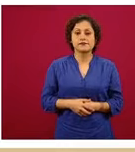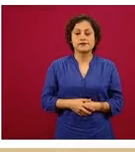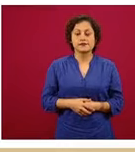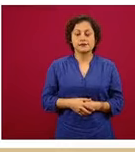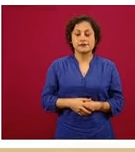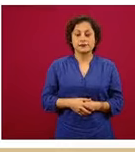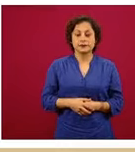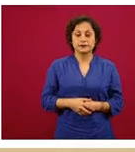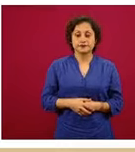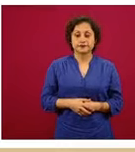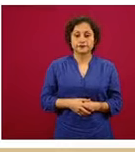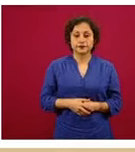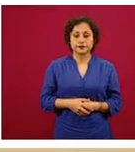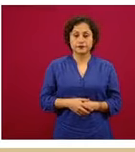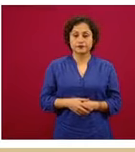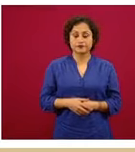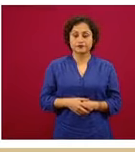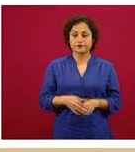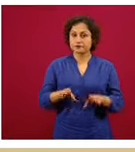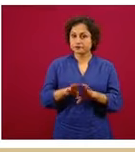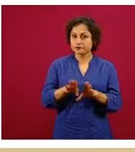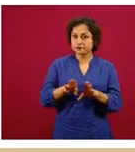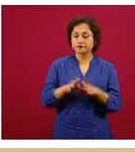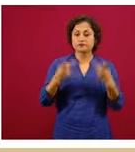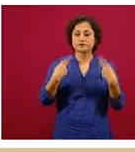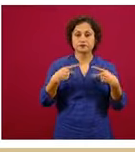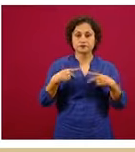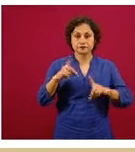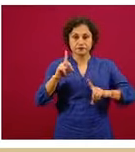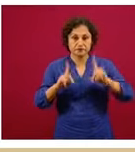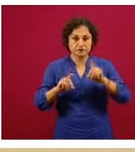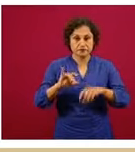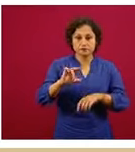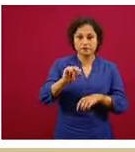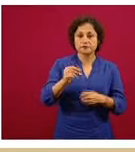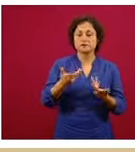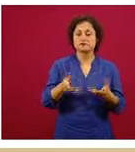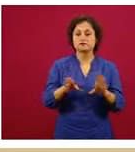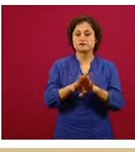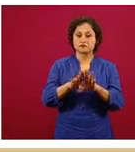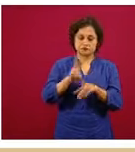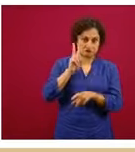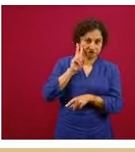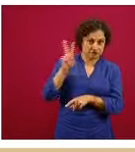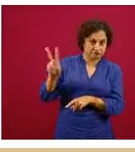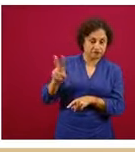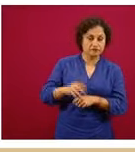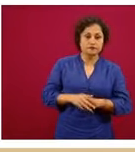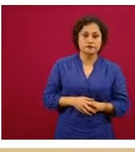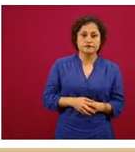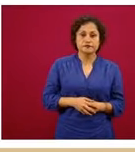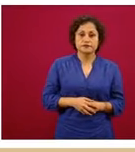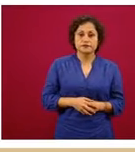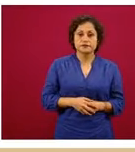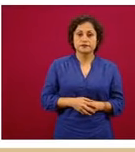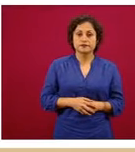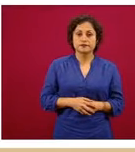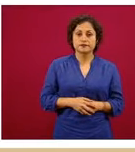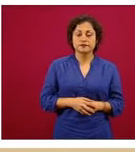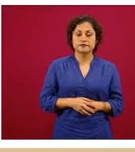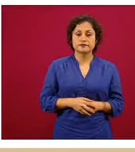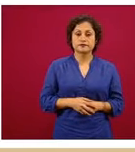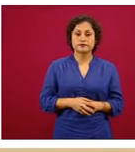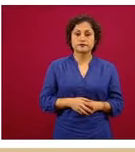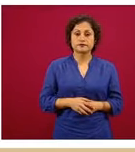cómo se comporta la gráfica de casos estimados. Aquí podemos ver precisamente de manera más clara cómo se ha